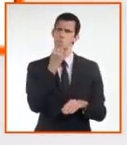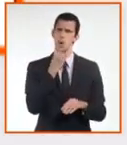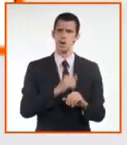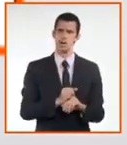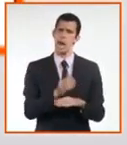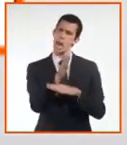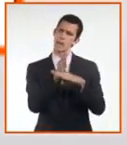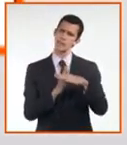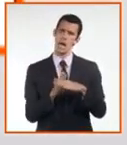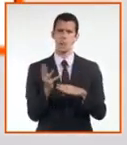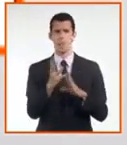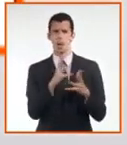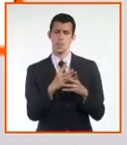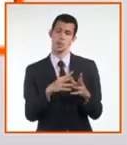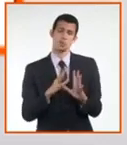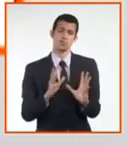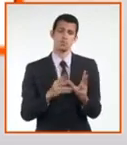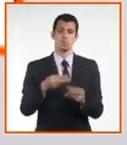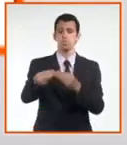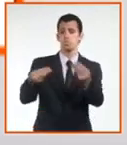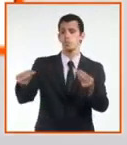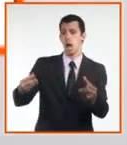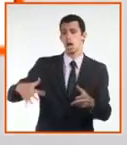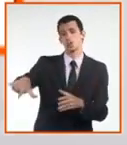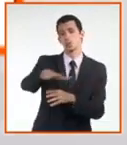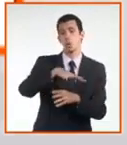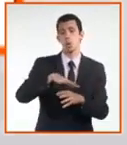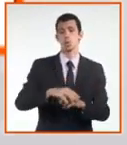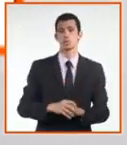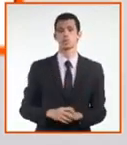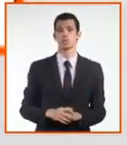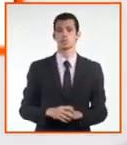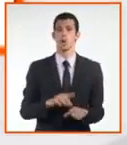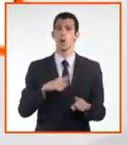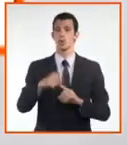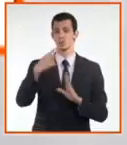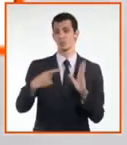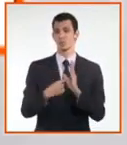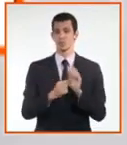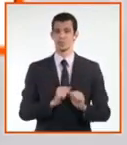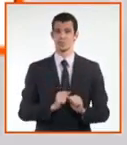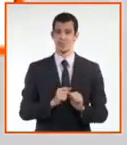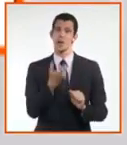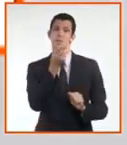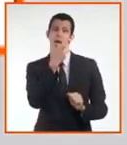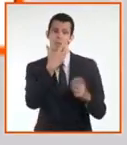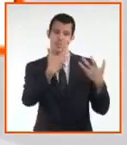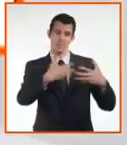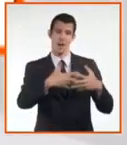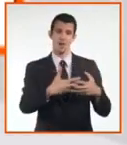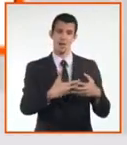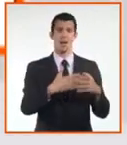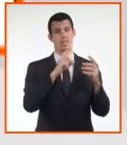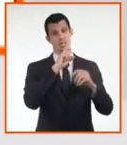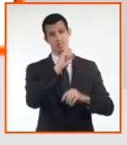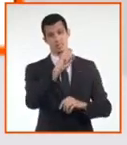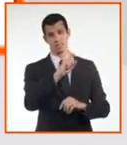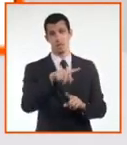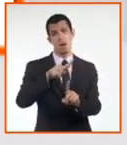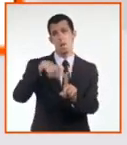solucionar dificultades que hemos tenido con los materiales de envase nosotros en él